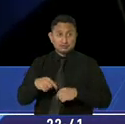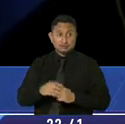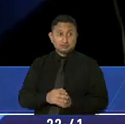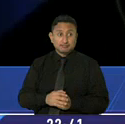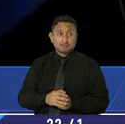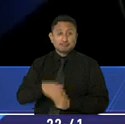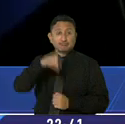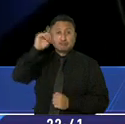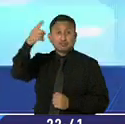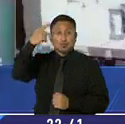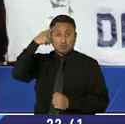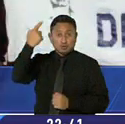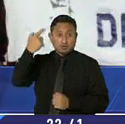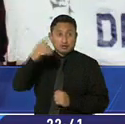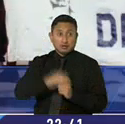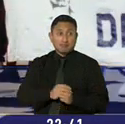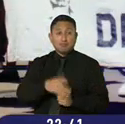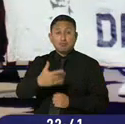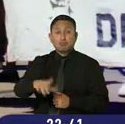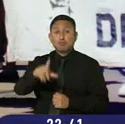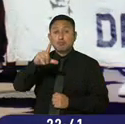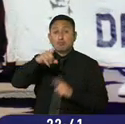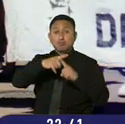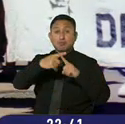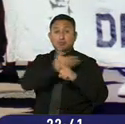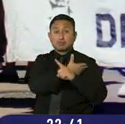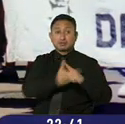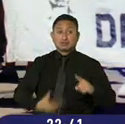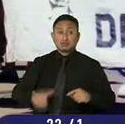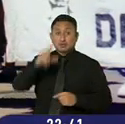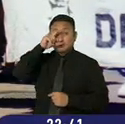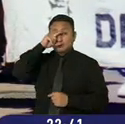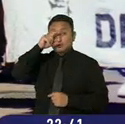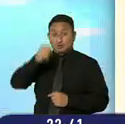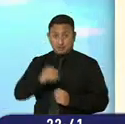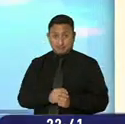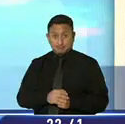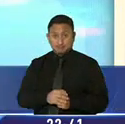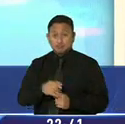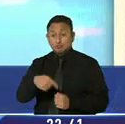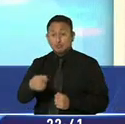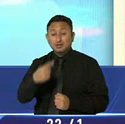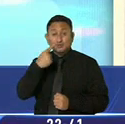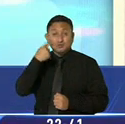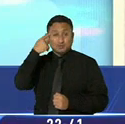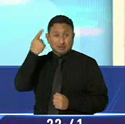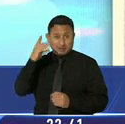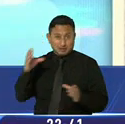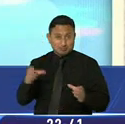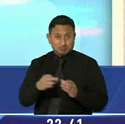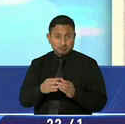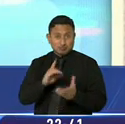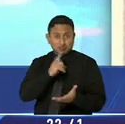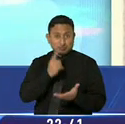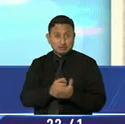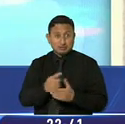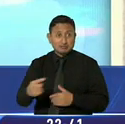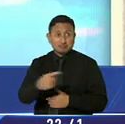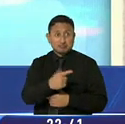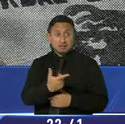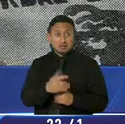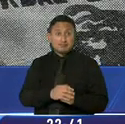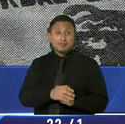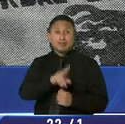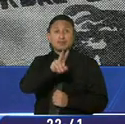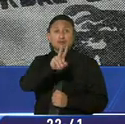Borja. En el gobierno del expresidente Rafael Correa se creó la Comisión de la Verdad, que fue la que documentó el caso, pues Garzón desapareció 2 meses después